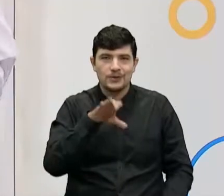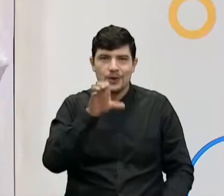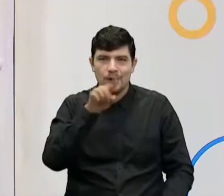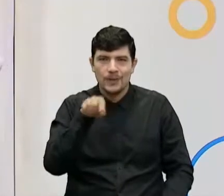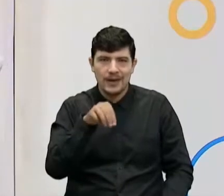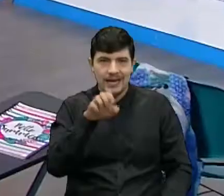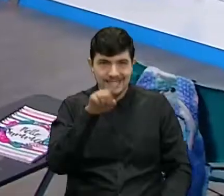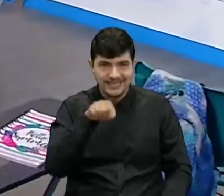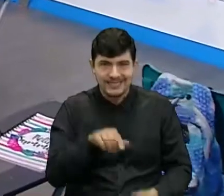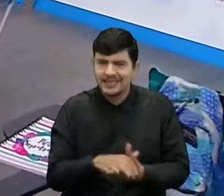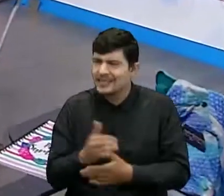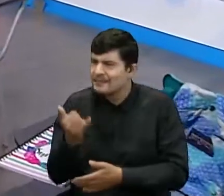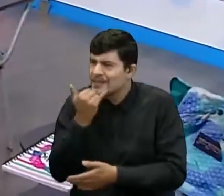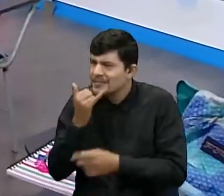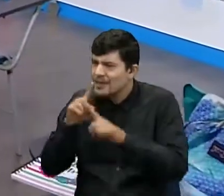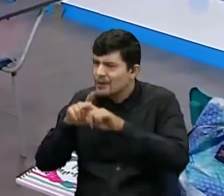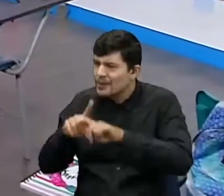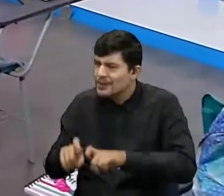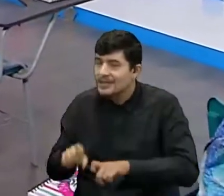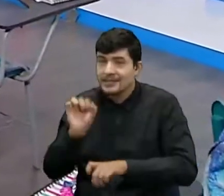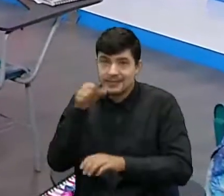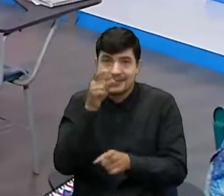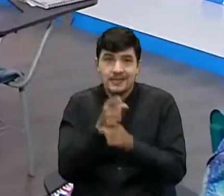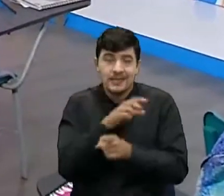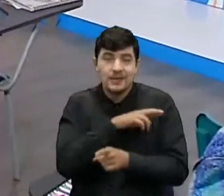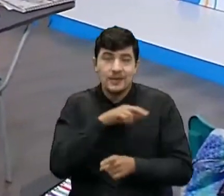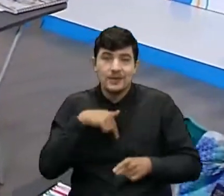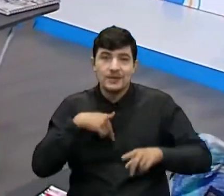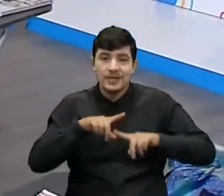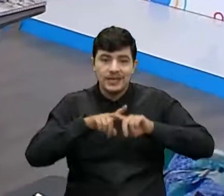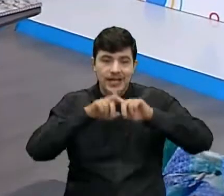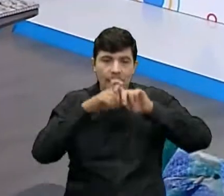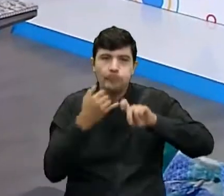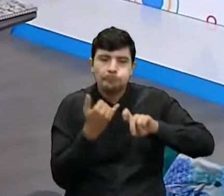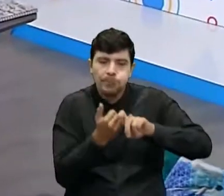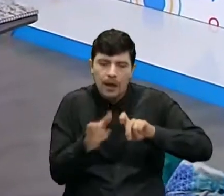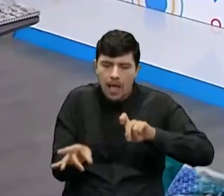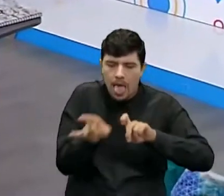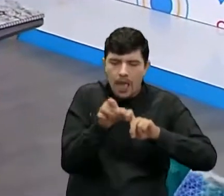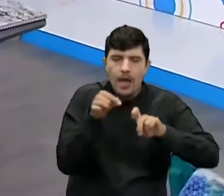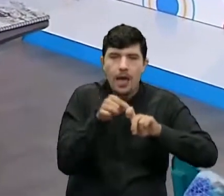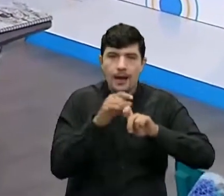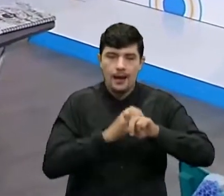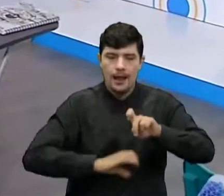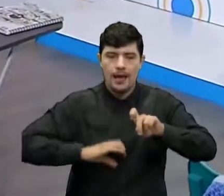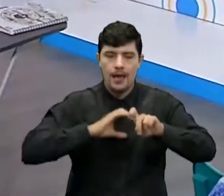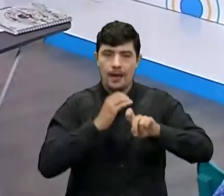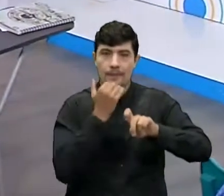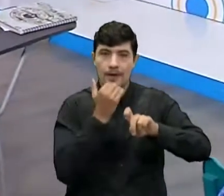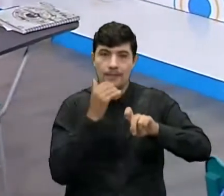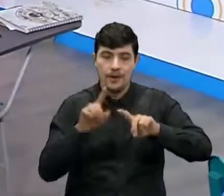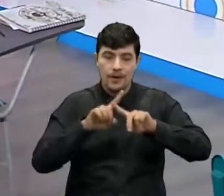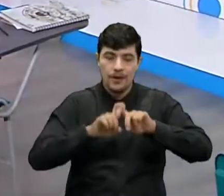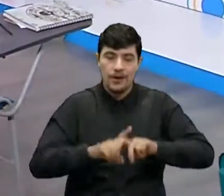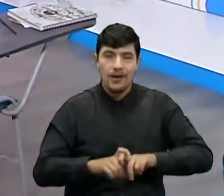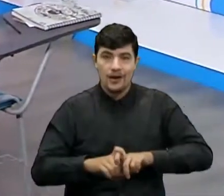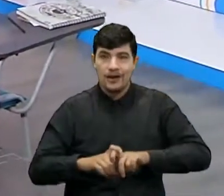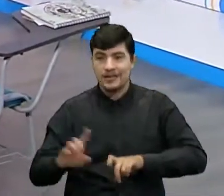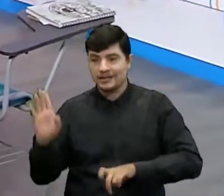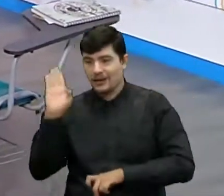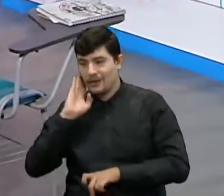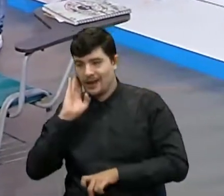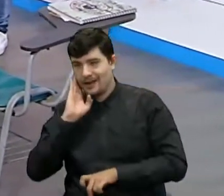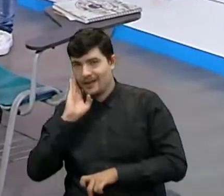¿Qué pasa? Es donde nosotros Transportamos las características Entonces Yo por ejemplo Cargo el celular ¿Cierto? Sí